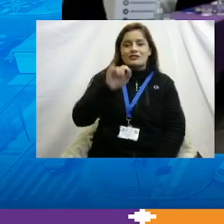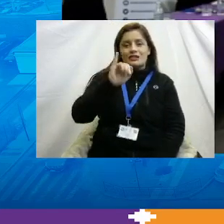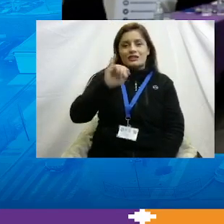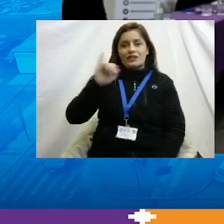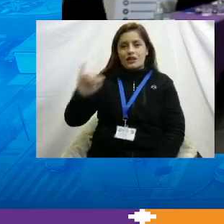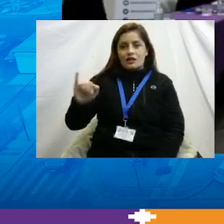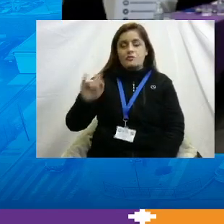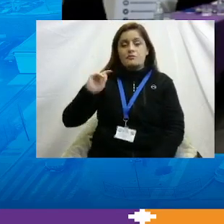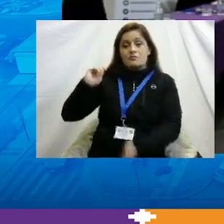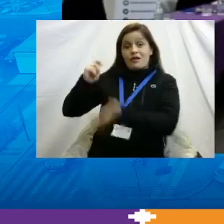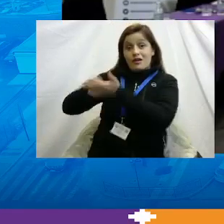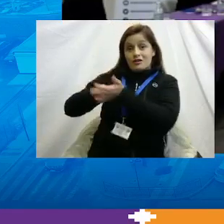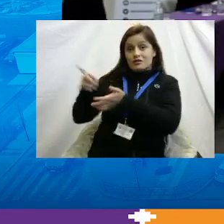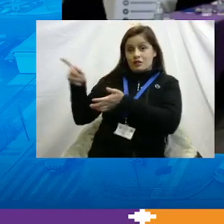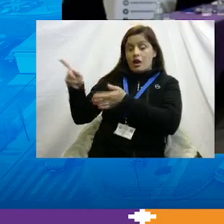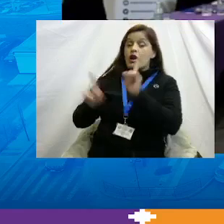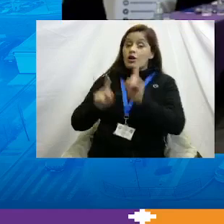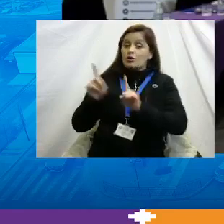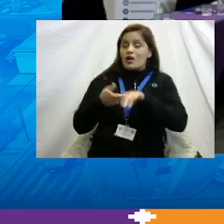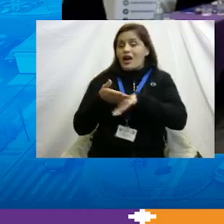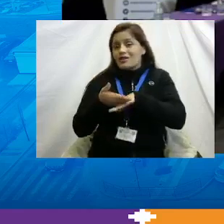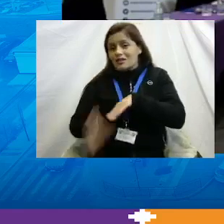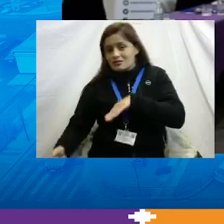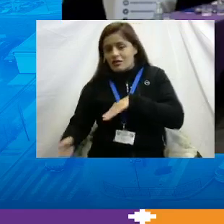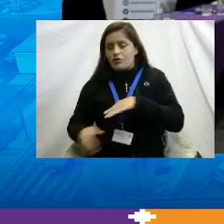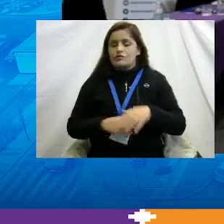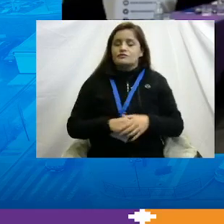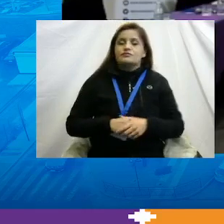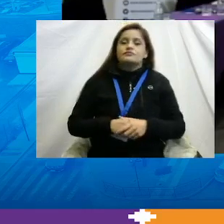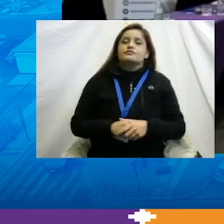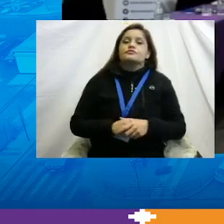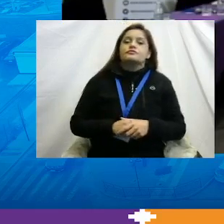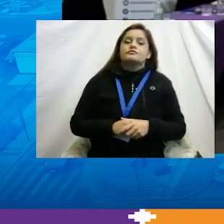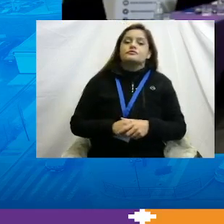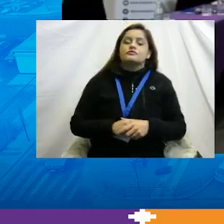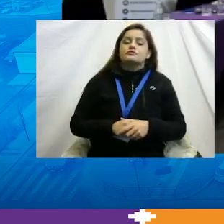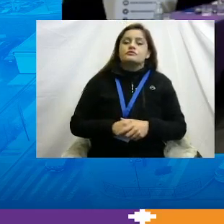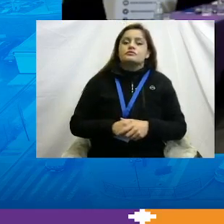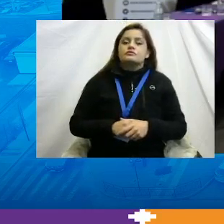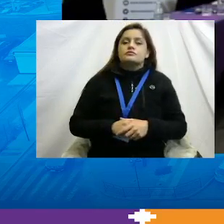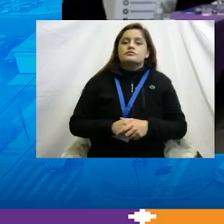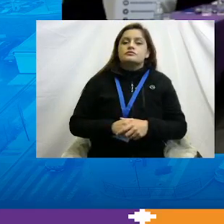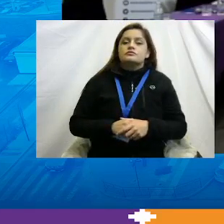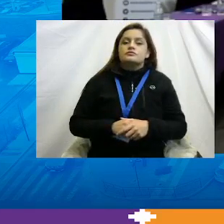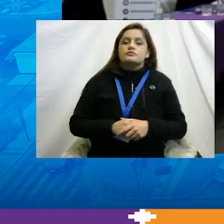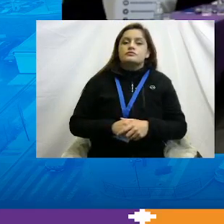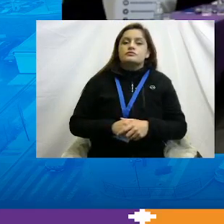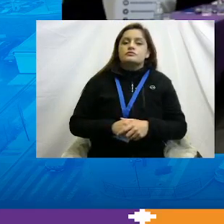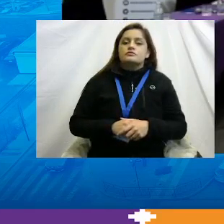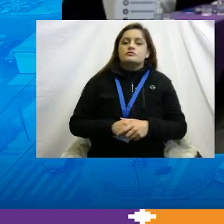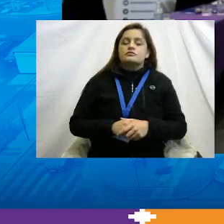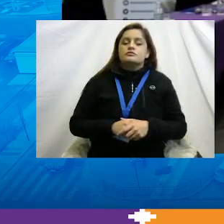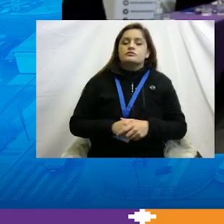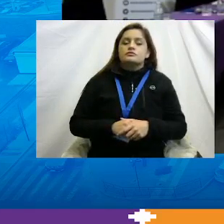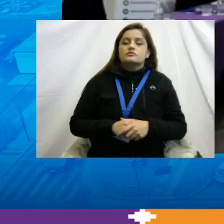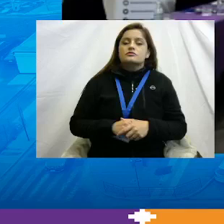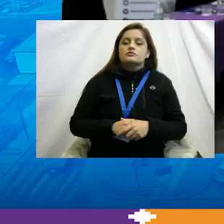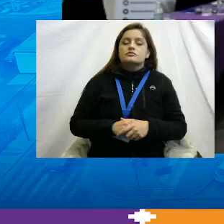emitir quienes son titulares de las patentes. El tema, y lo quiero plantear